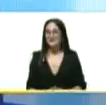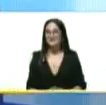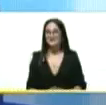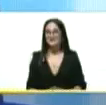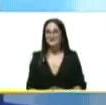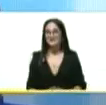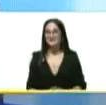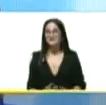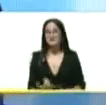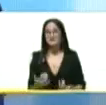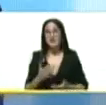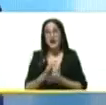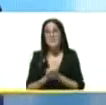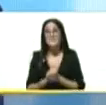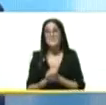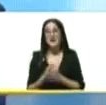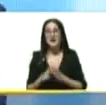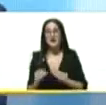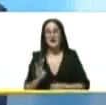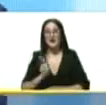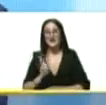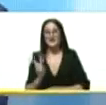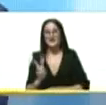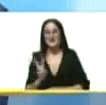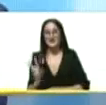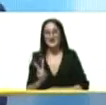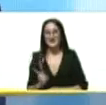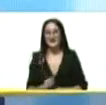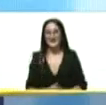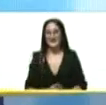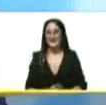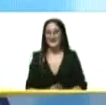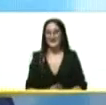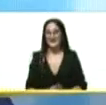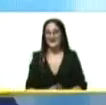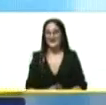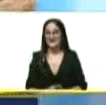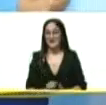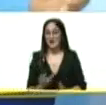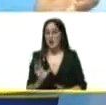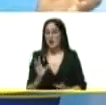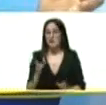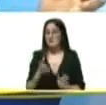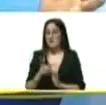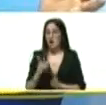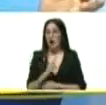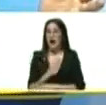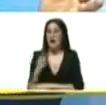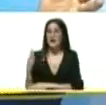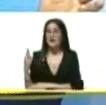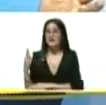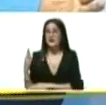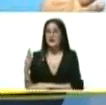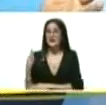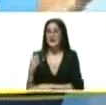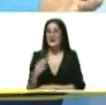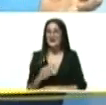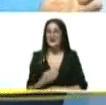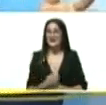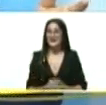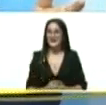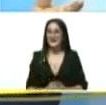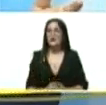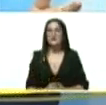están. Amigos todos de Venezuela. Sin hablar del Caribe, que aquí en el Caribe tenemos un mercado